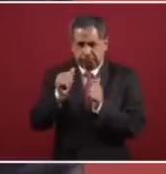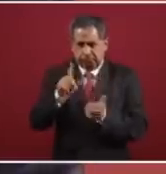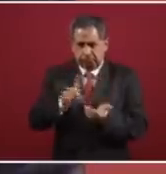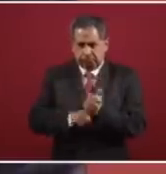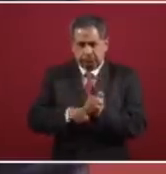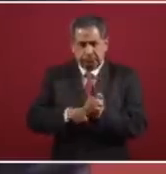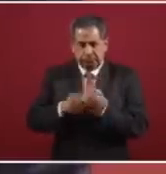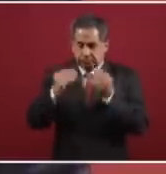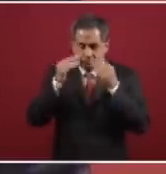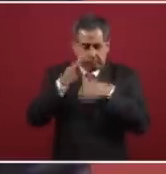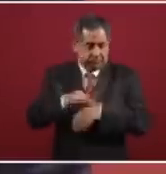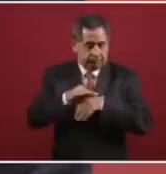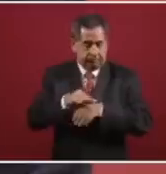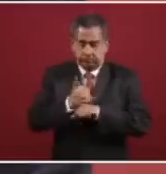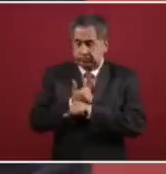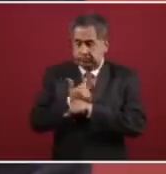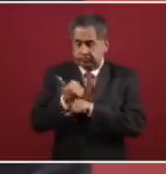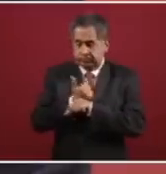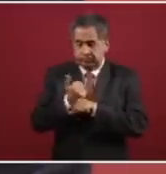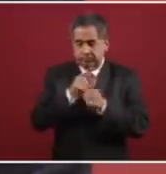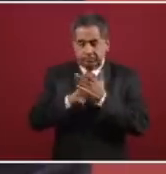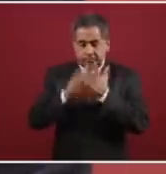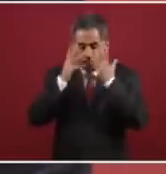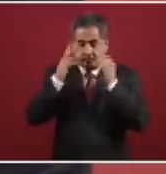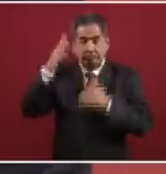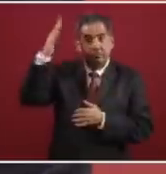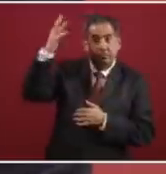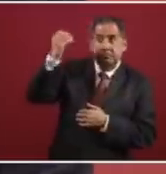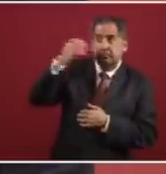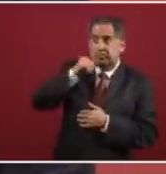en la piel, amarillo burócrata.